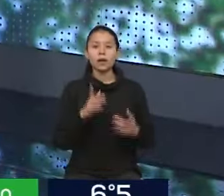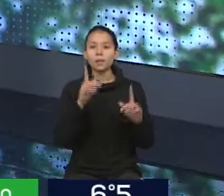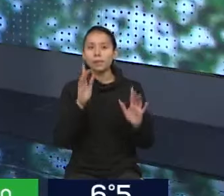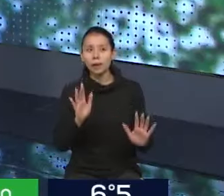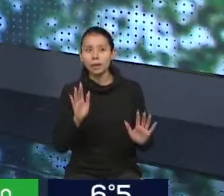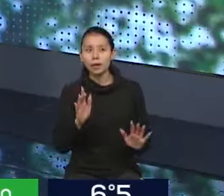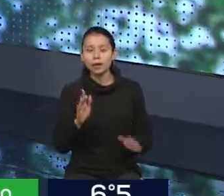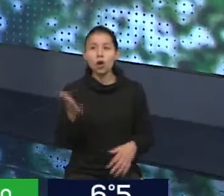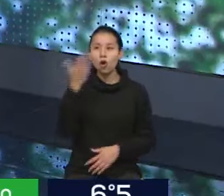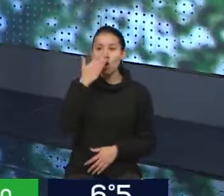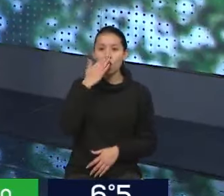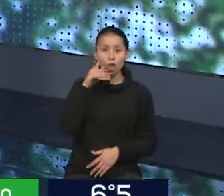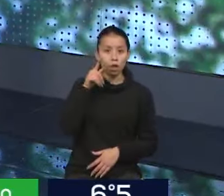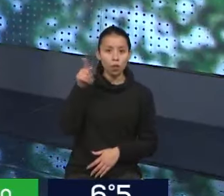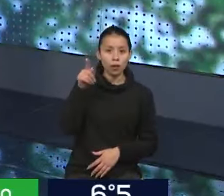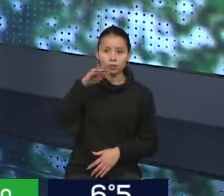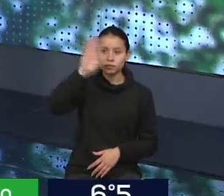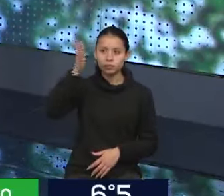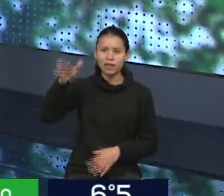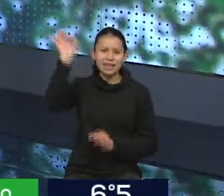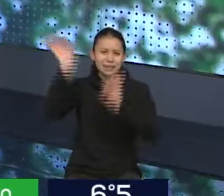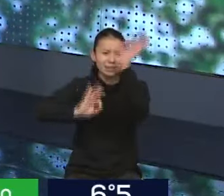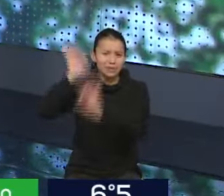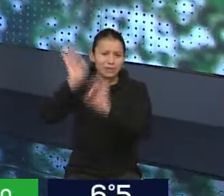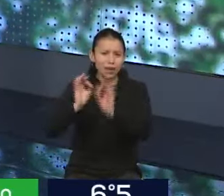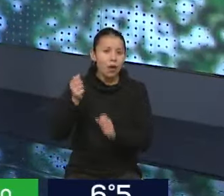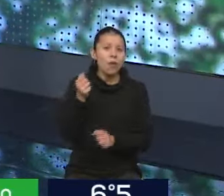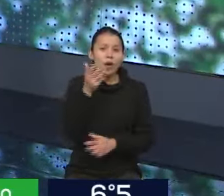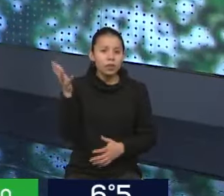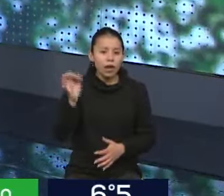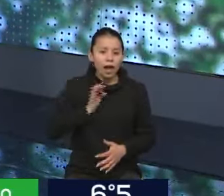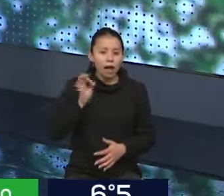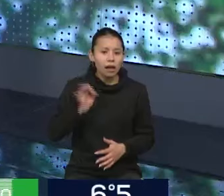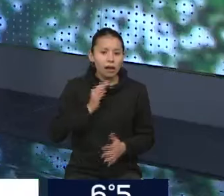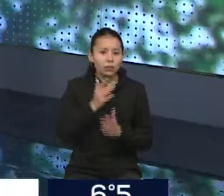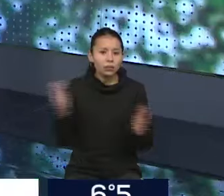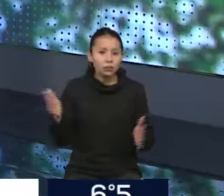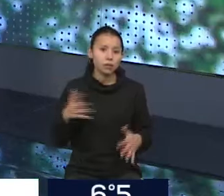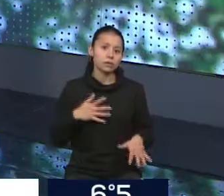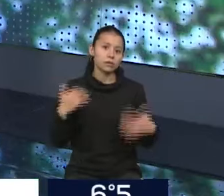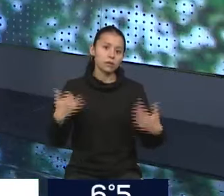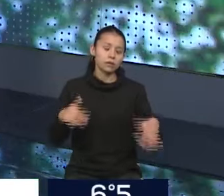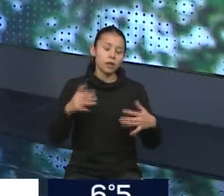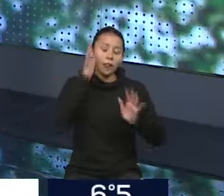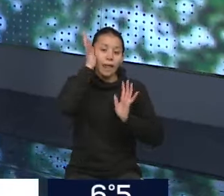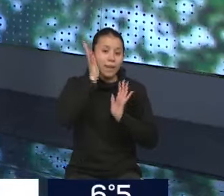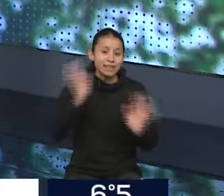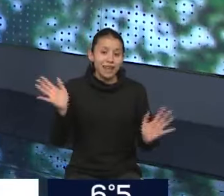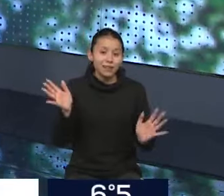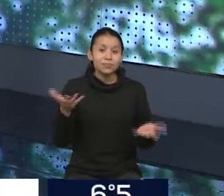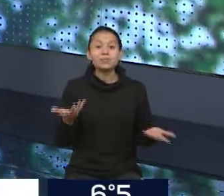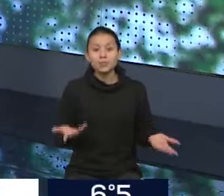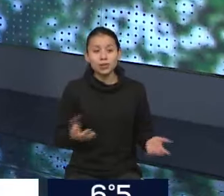imágenes de granizo destructivo pasamos todos los veranos? Infinidad. Sí. No es alocado lo que plantean en el sur. No. Porque